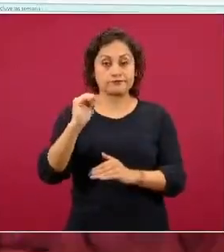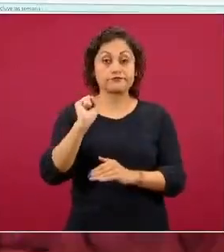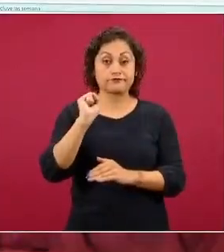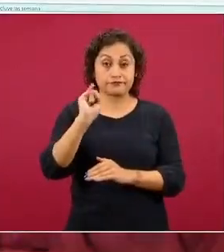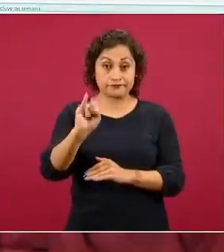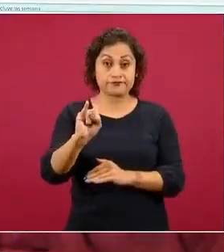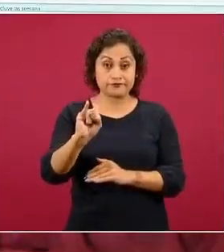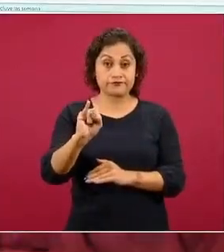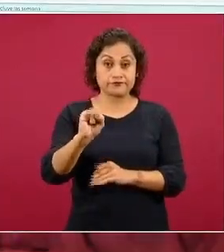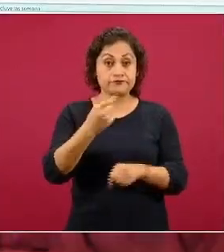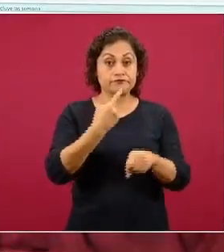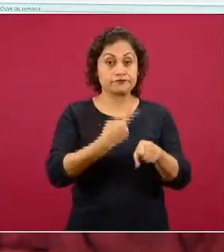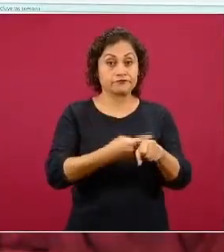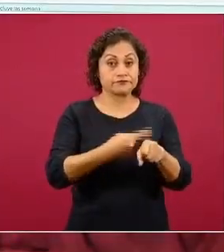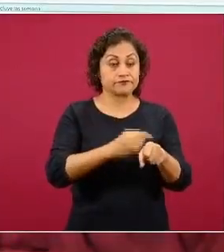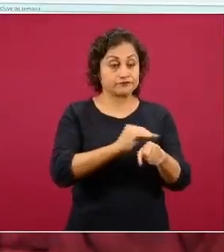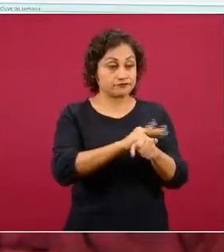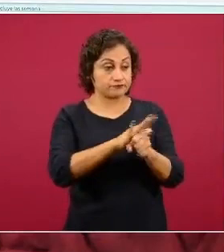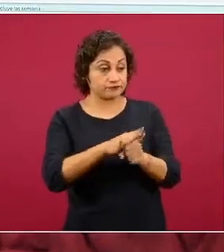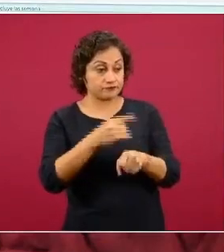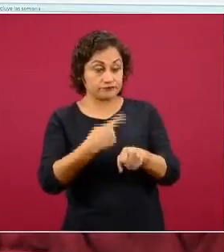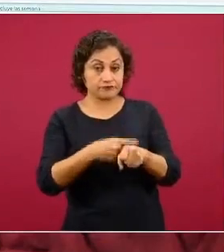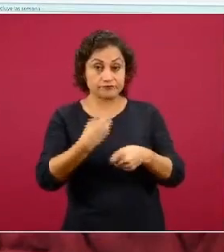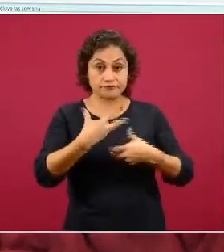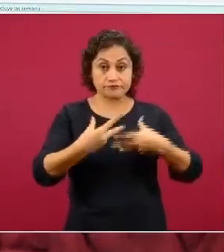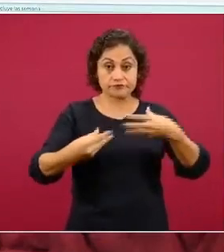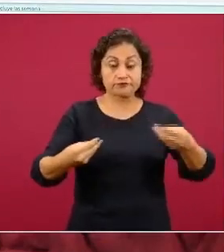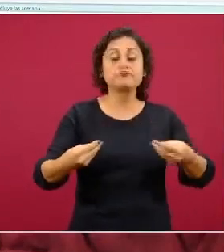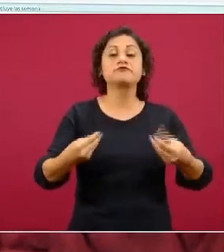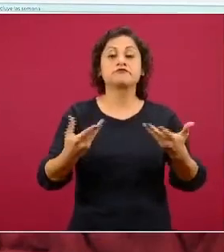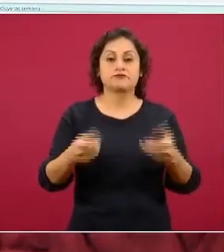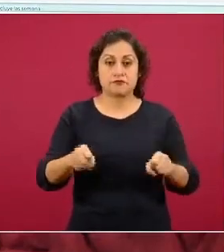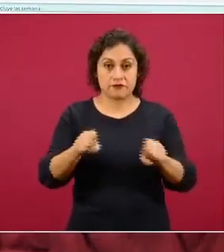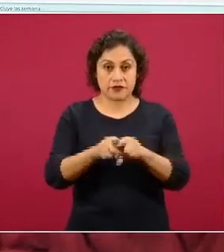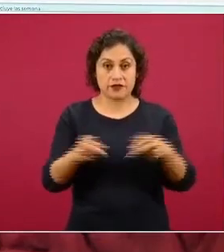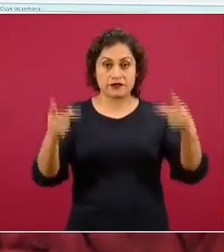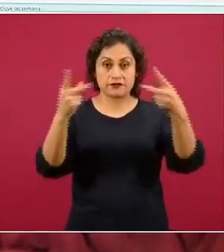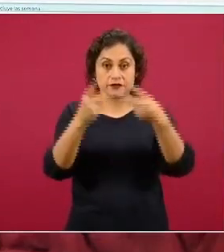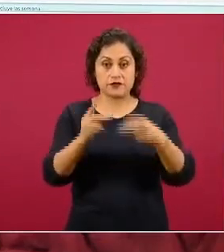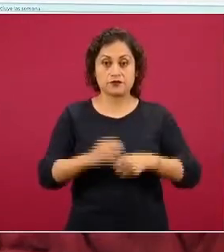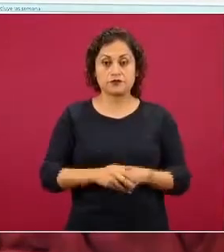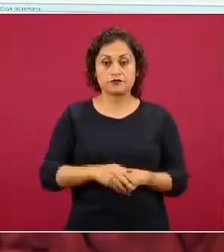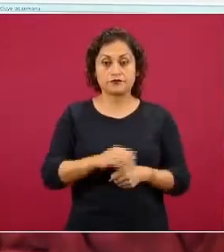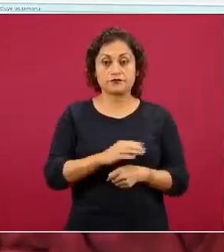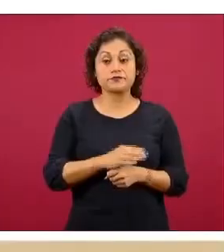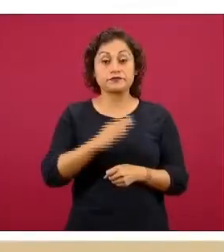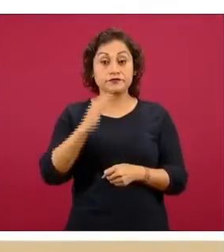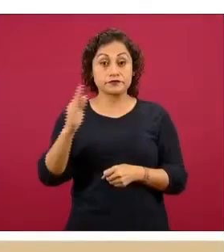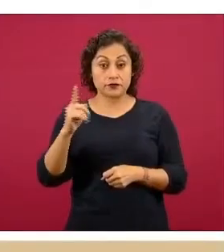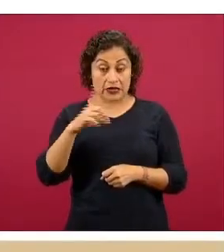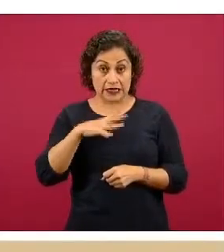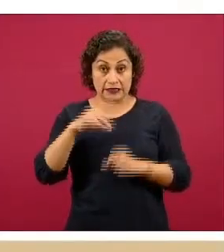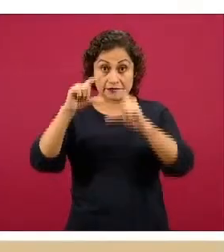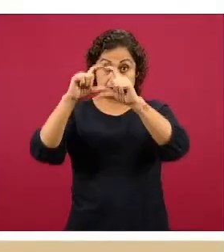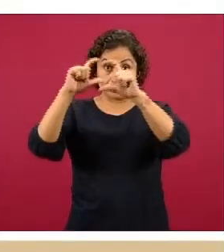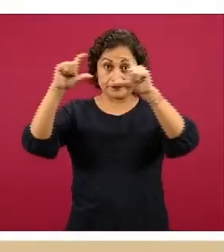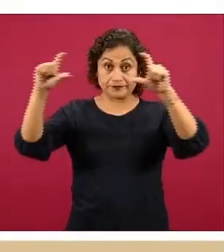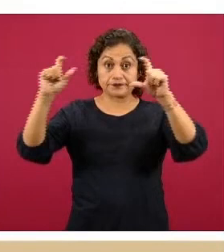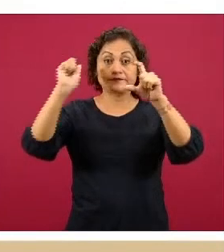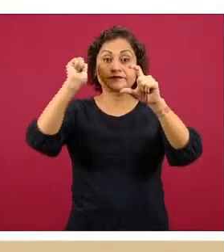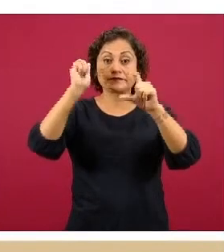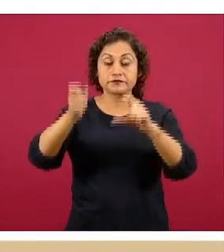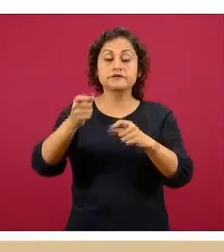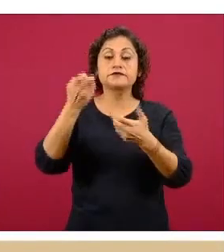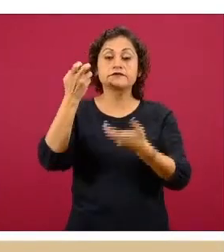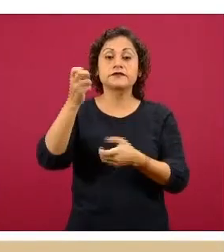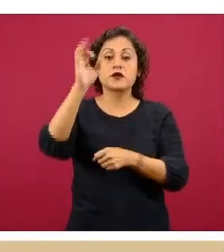lo que ha pasado con la curva epidémica. En el cuadro superior derecho van a ver también el porcentaje de exceso acumulado